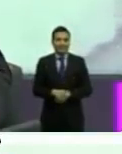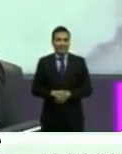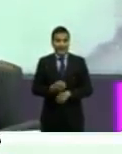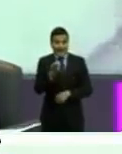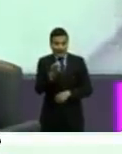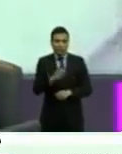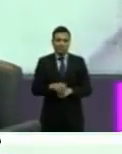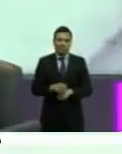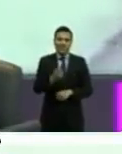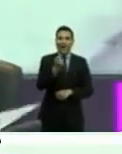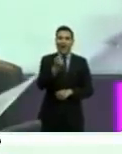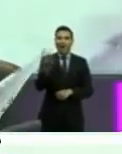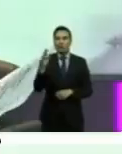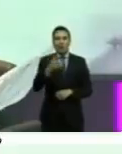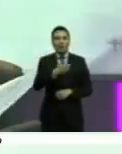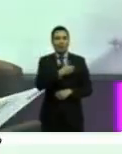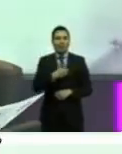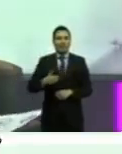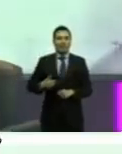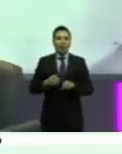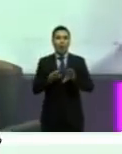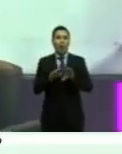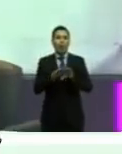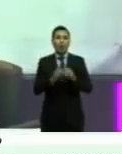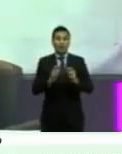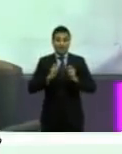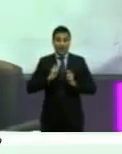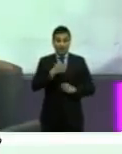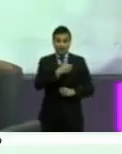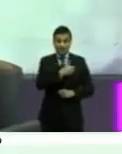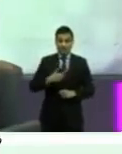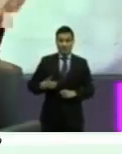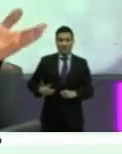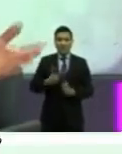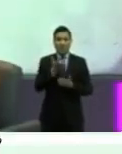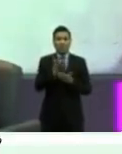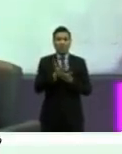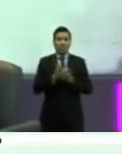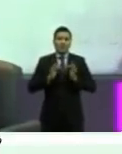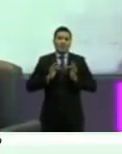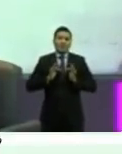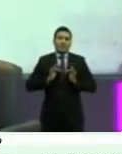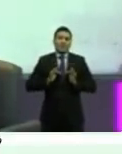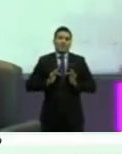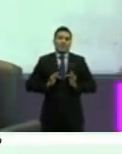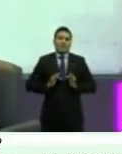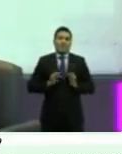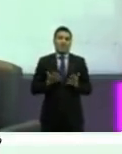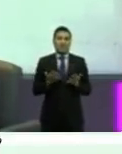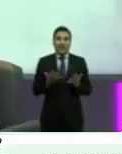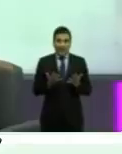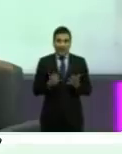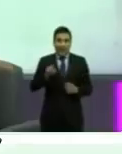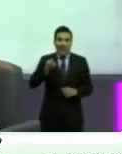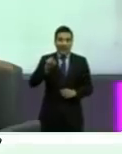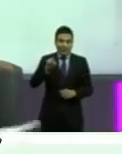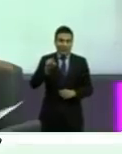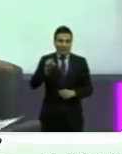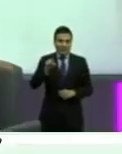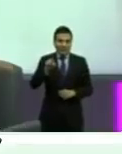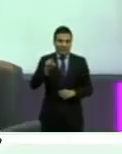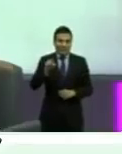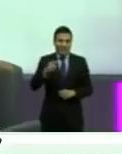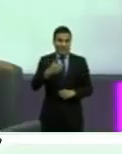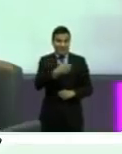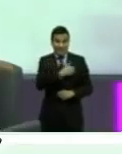barbas a remojar porque probablemente serían despedidos de sus puestos, y entendemos que no sean promotores de la revocación de mandato